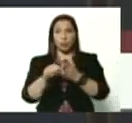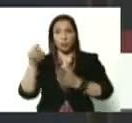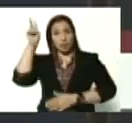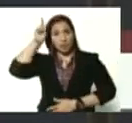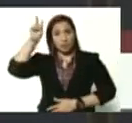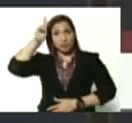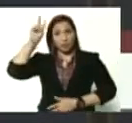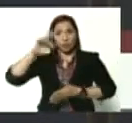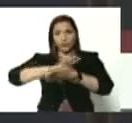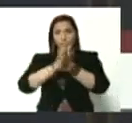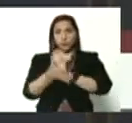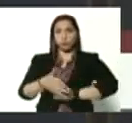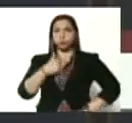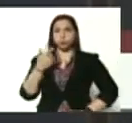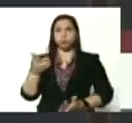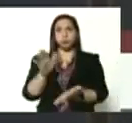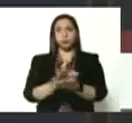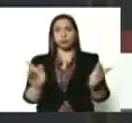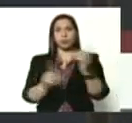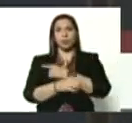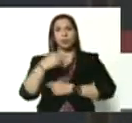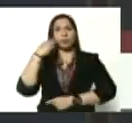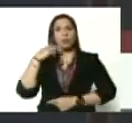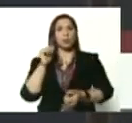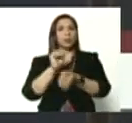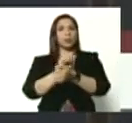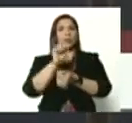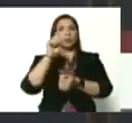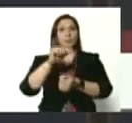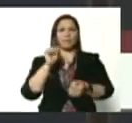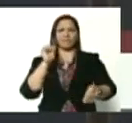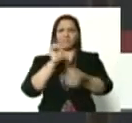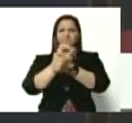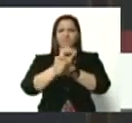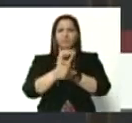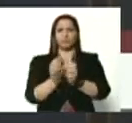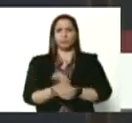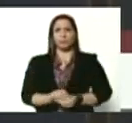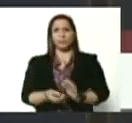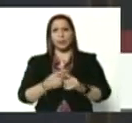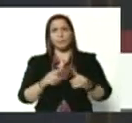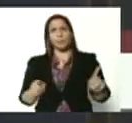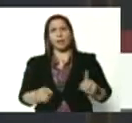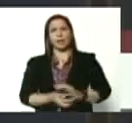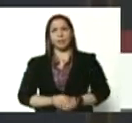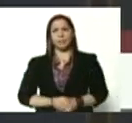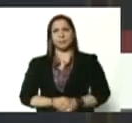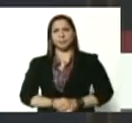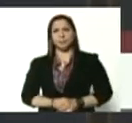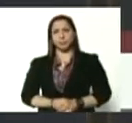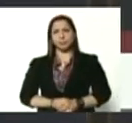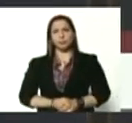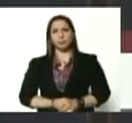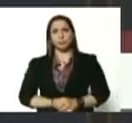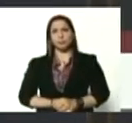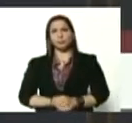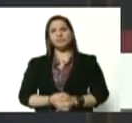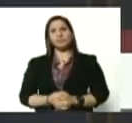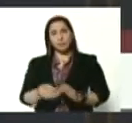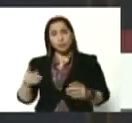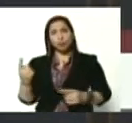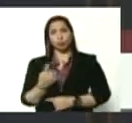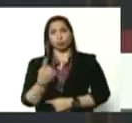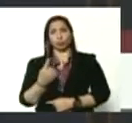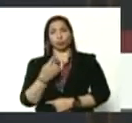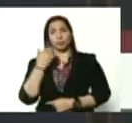exterminado y sustituido por el negro esclavo y el negro esclavizado caribeño izado en sus am vería en su orfandad materna